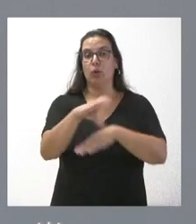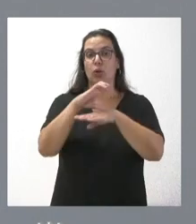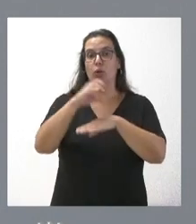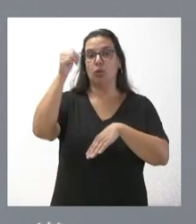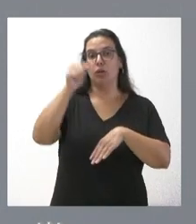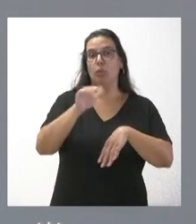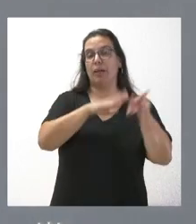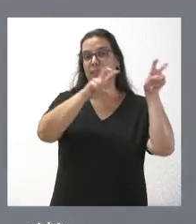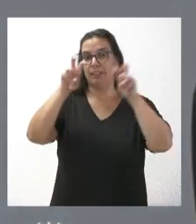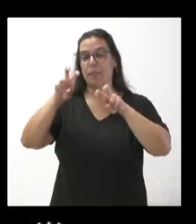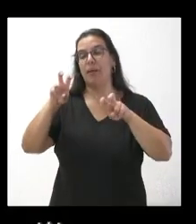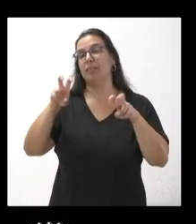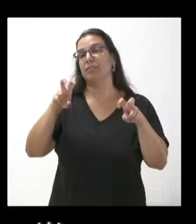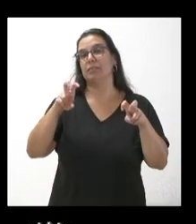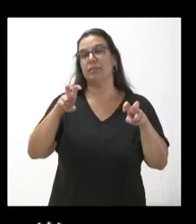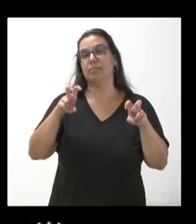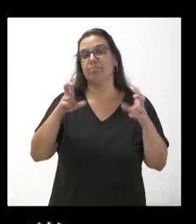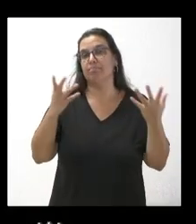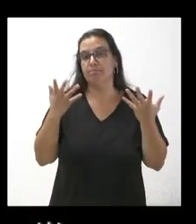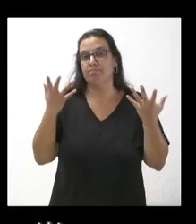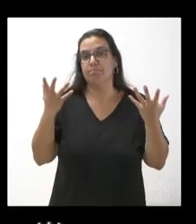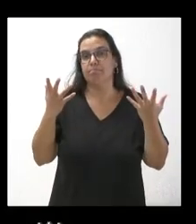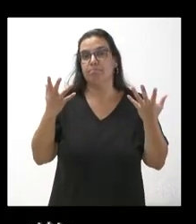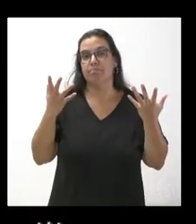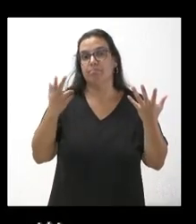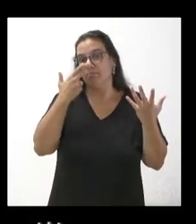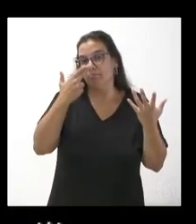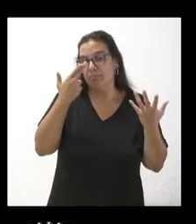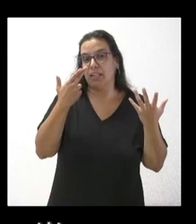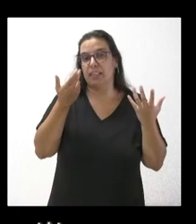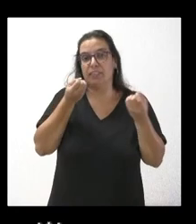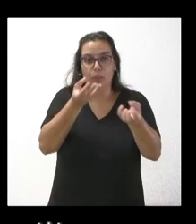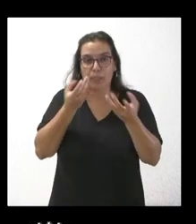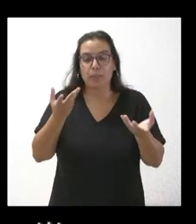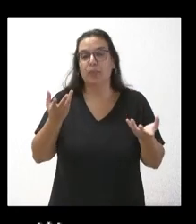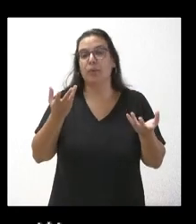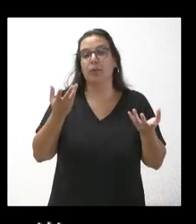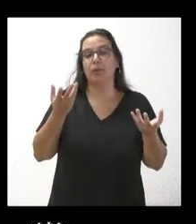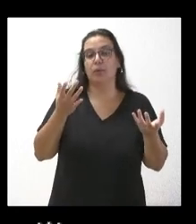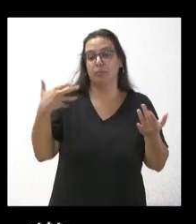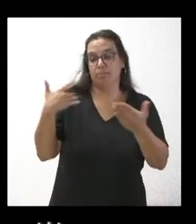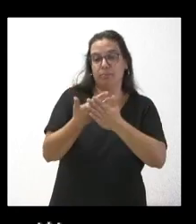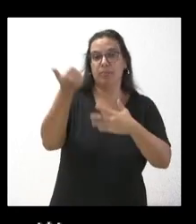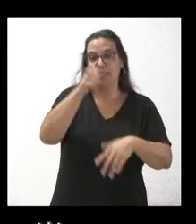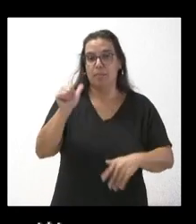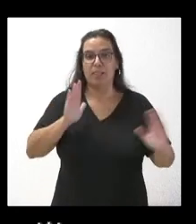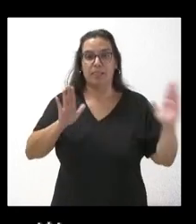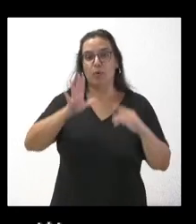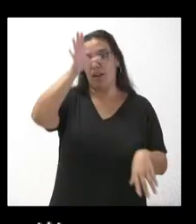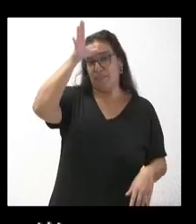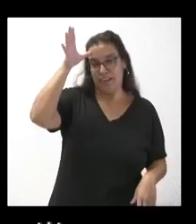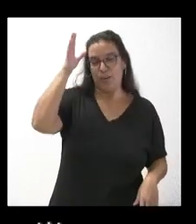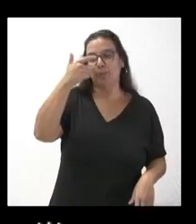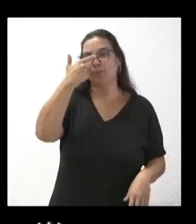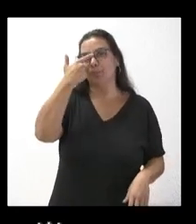estas cuestiones tan de interés informativo durante estas semanas estivales. Comenzamos, si